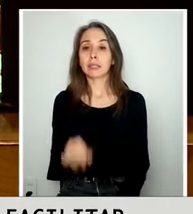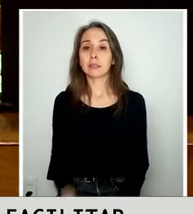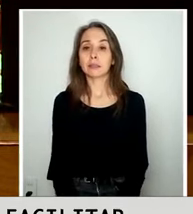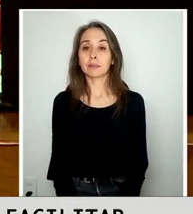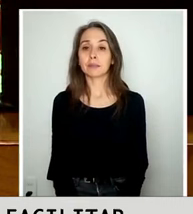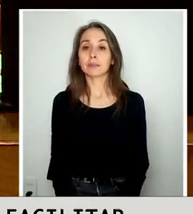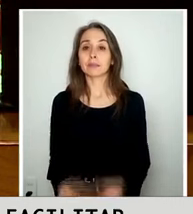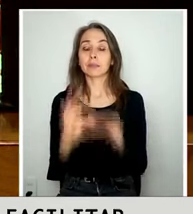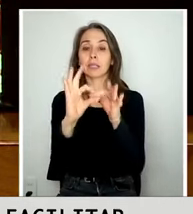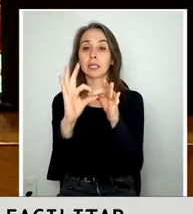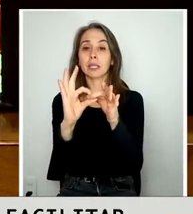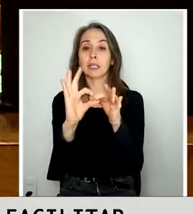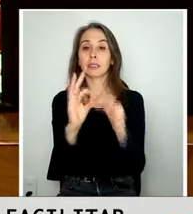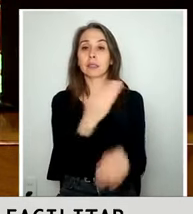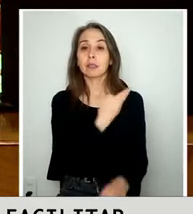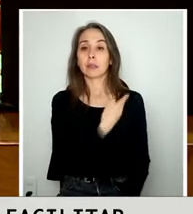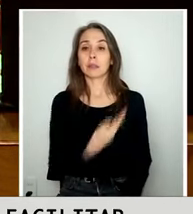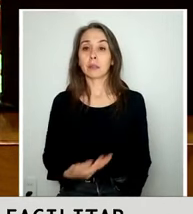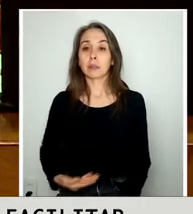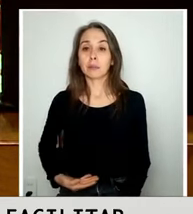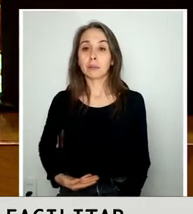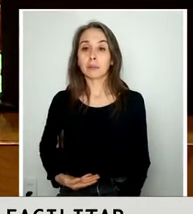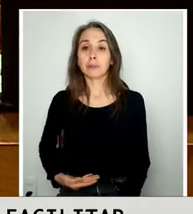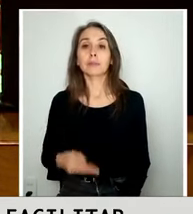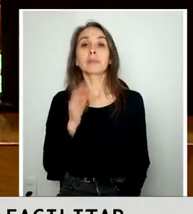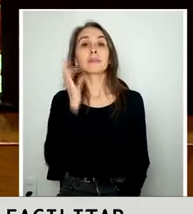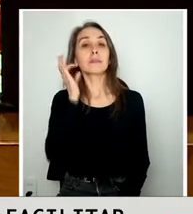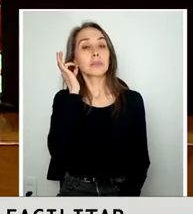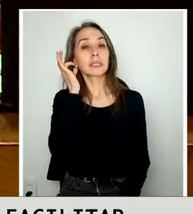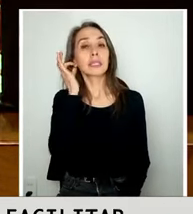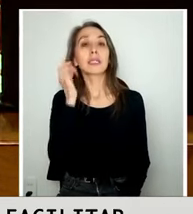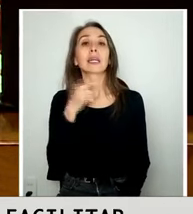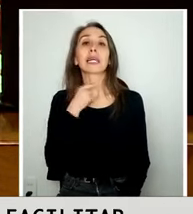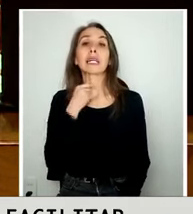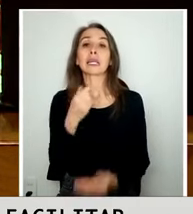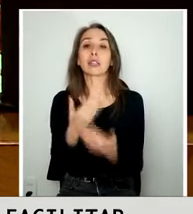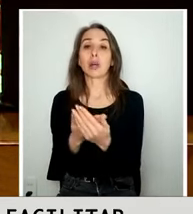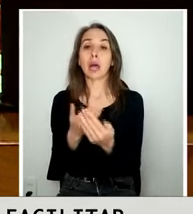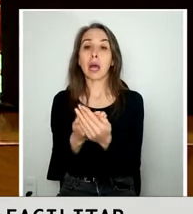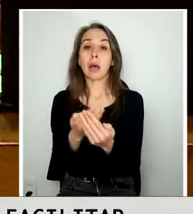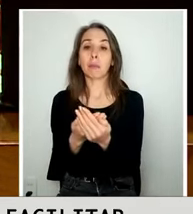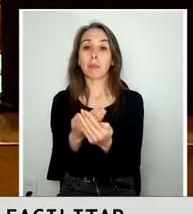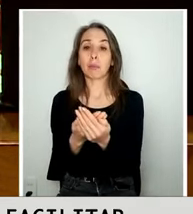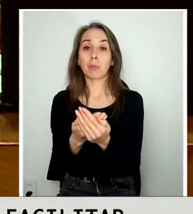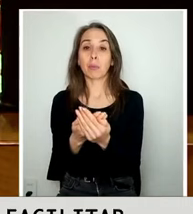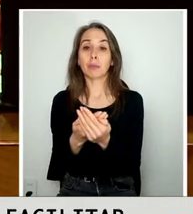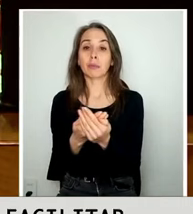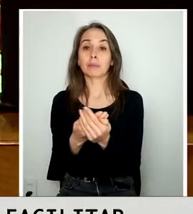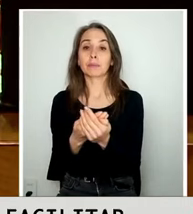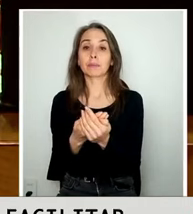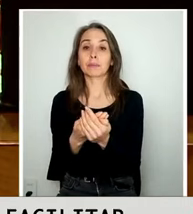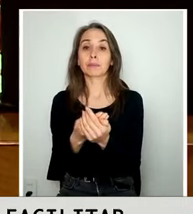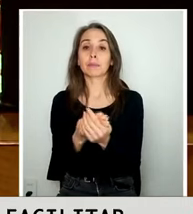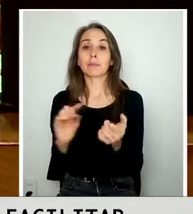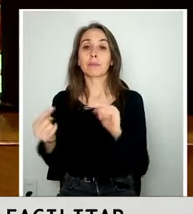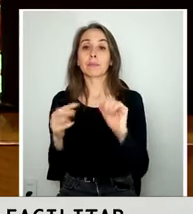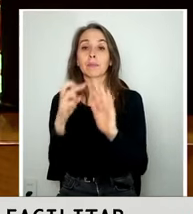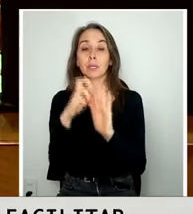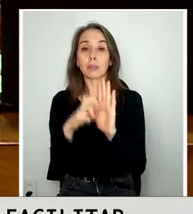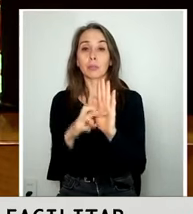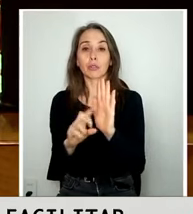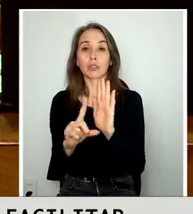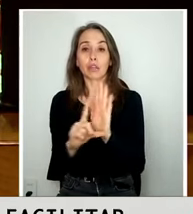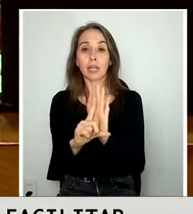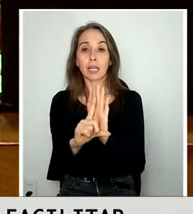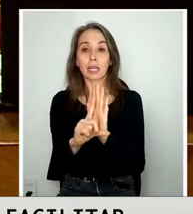presidenta no quiero dejar pasar lo estamos discutiendo precisamente un proyecto de ley que sin duda nosotros vamos